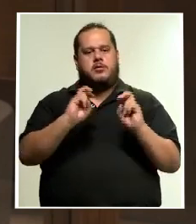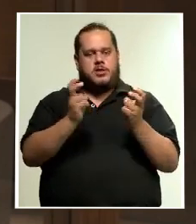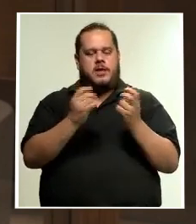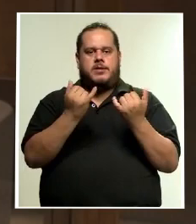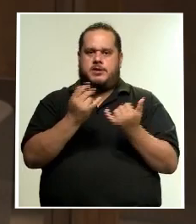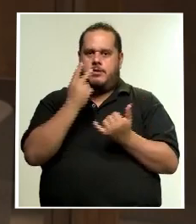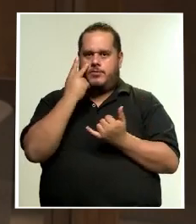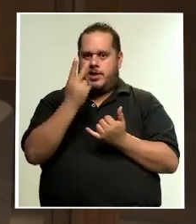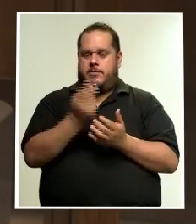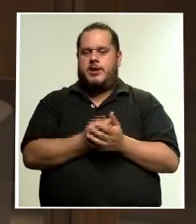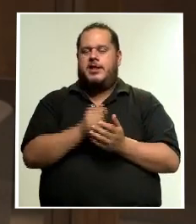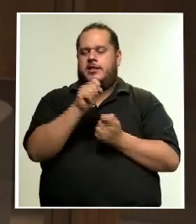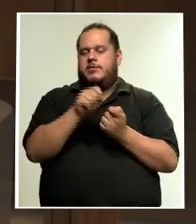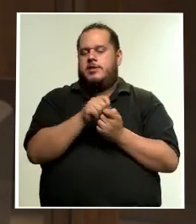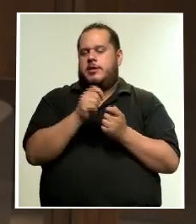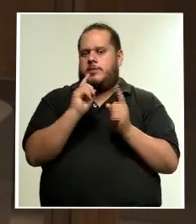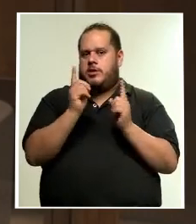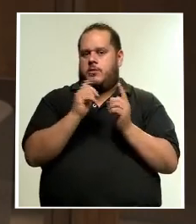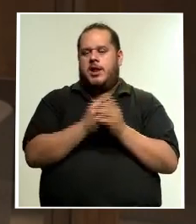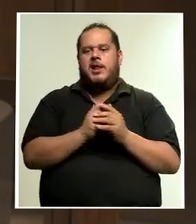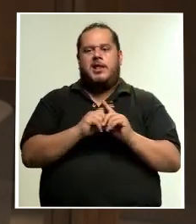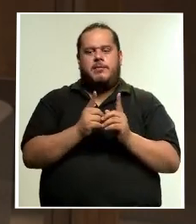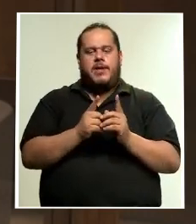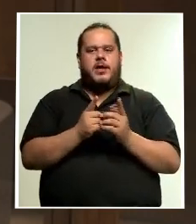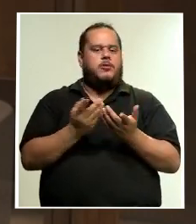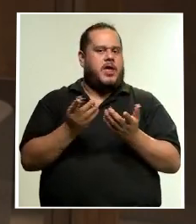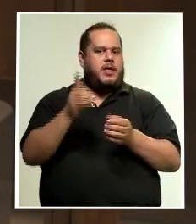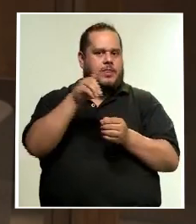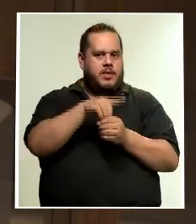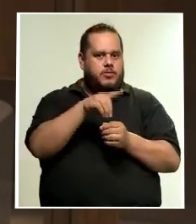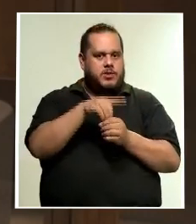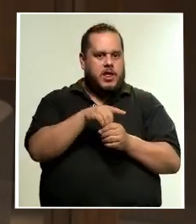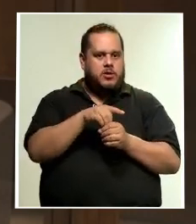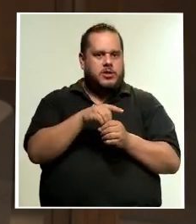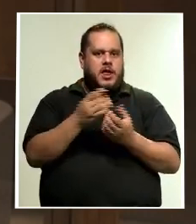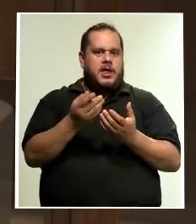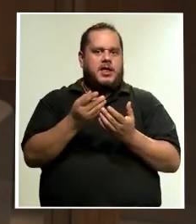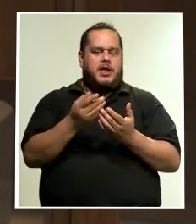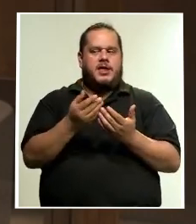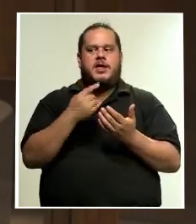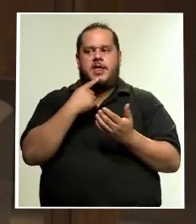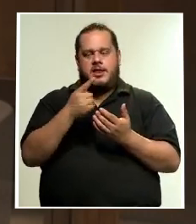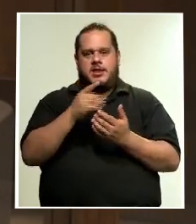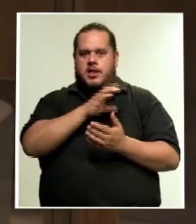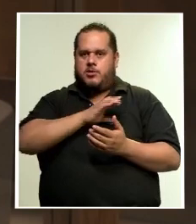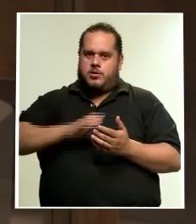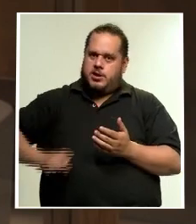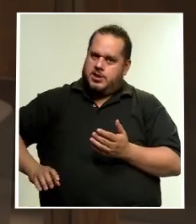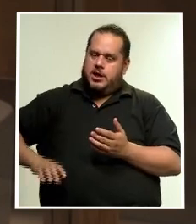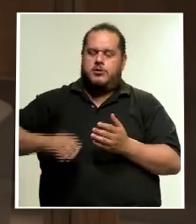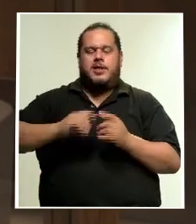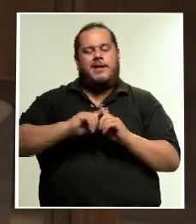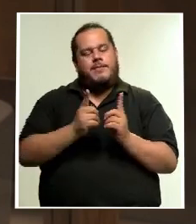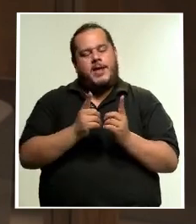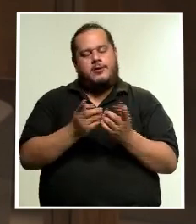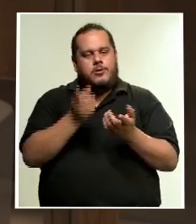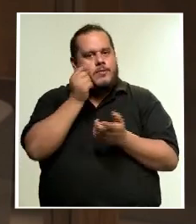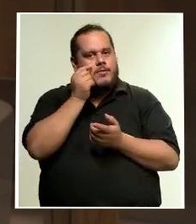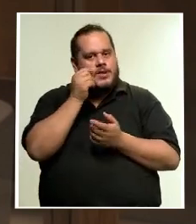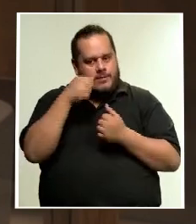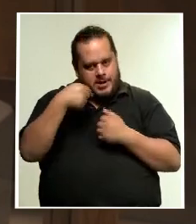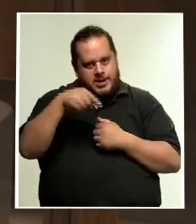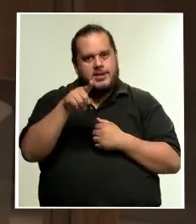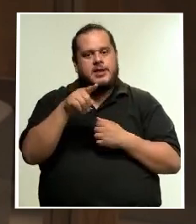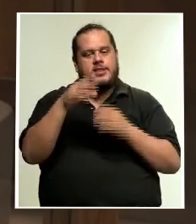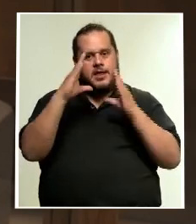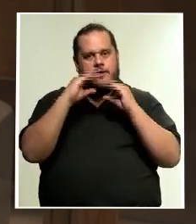ver específicamente cuál, sobre todo diputados del corte denominado como cristiano. Pero vamos a ver la siguiente información